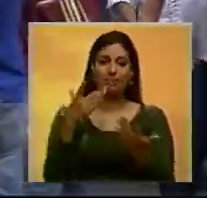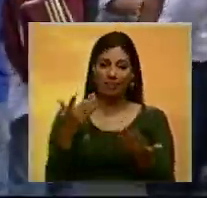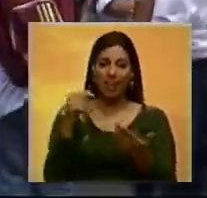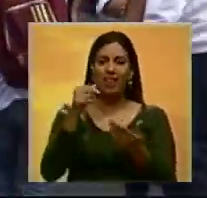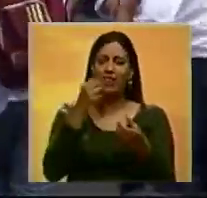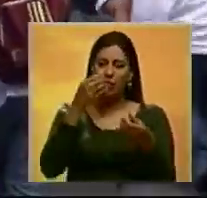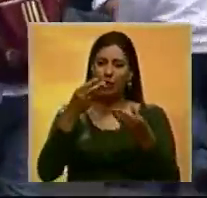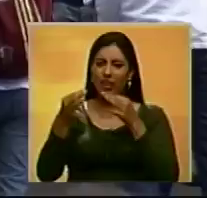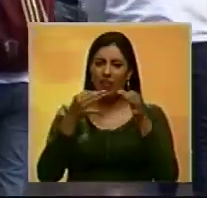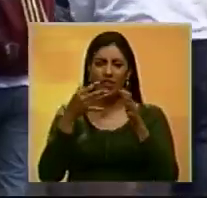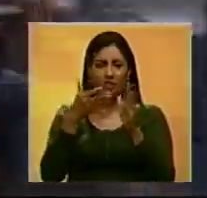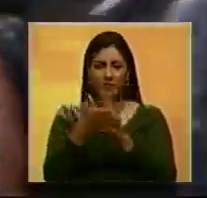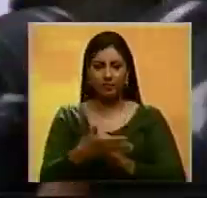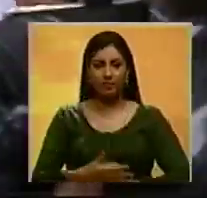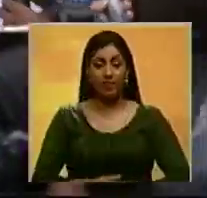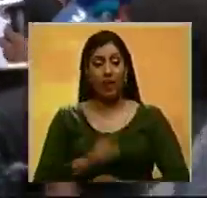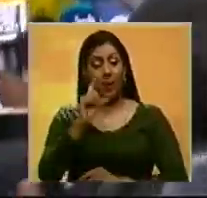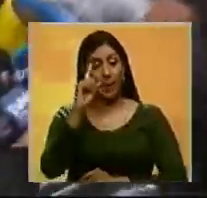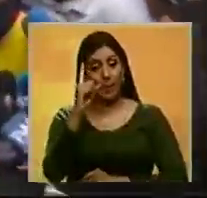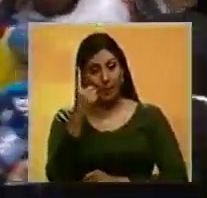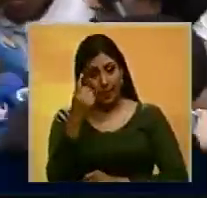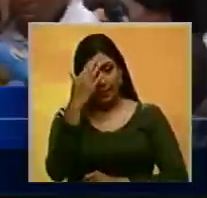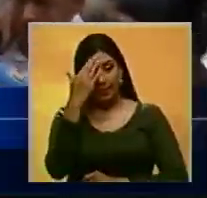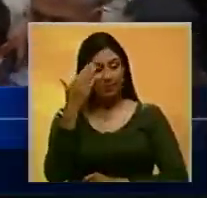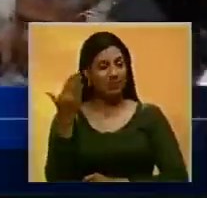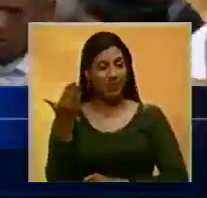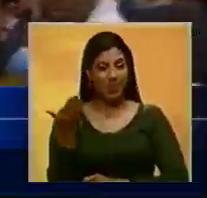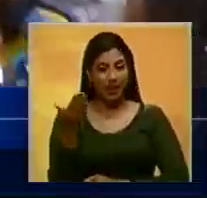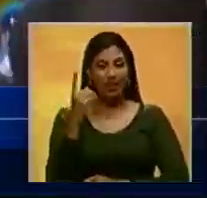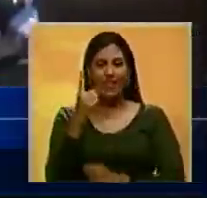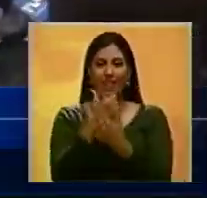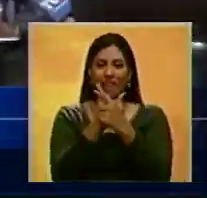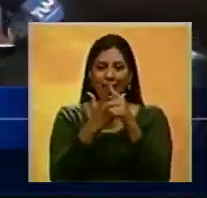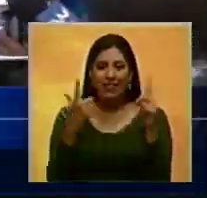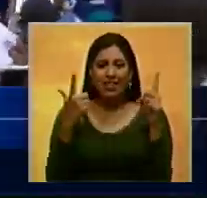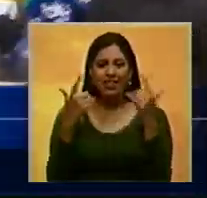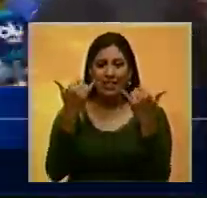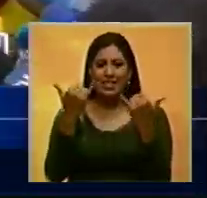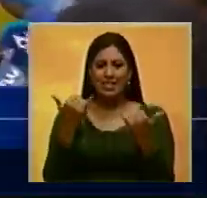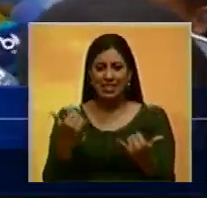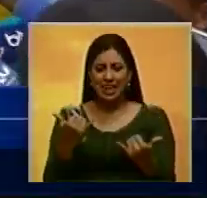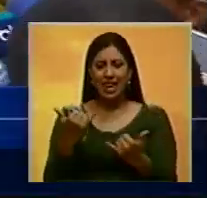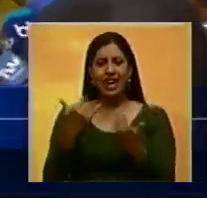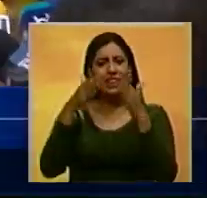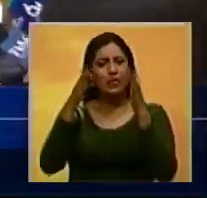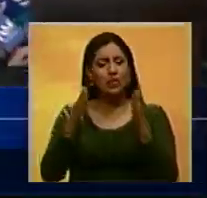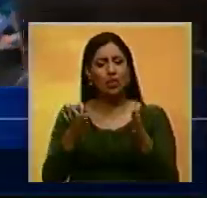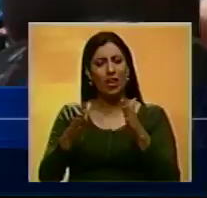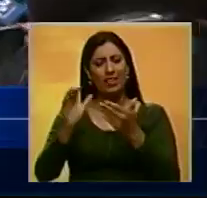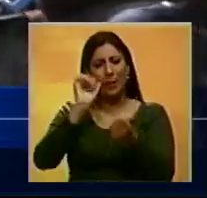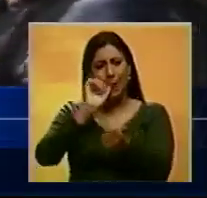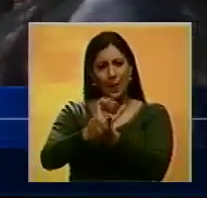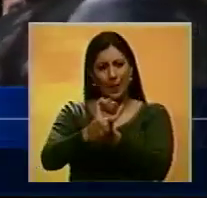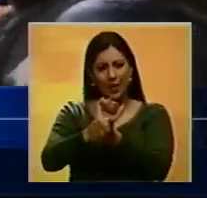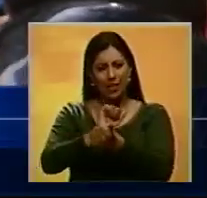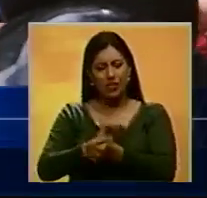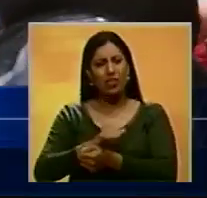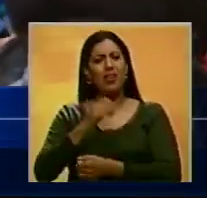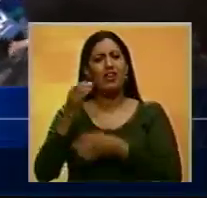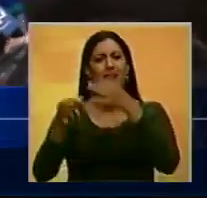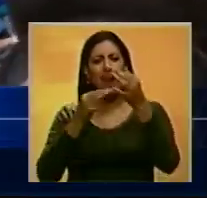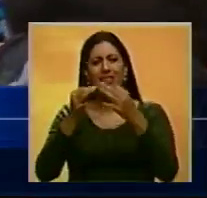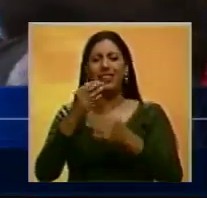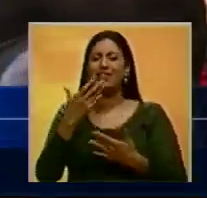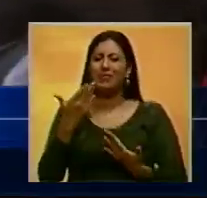esto fue lo que conversaron. El primero es que haya la liberación inmediata de los estudiantes que están detenidos. Se ha